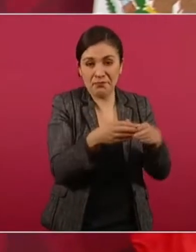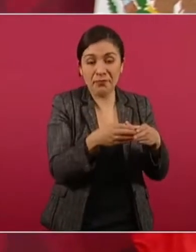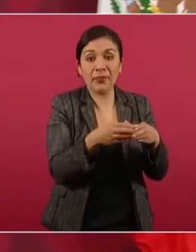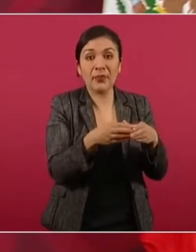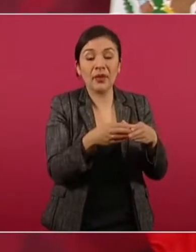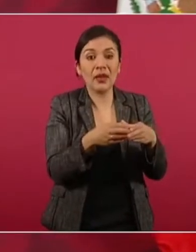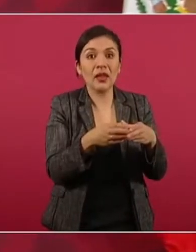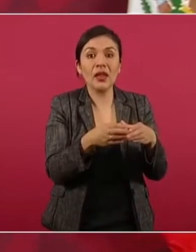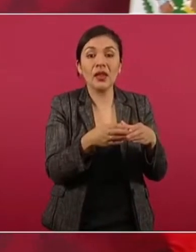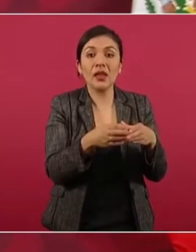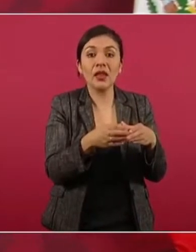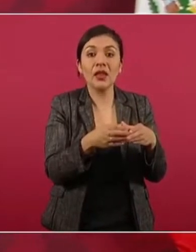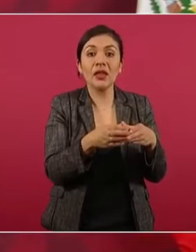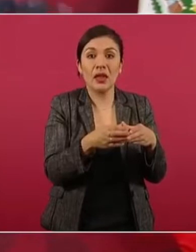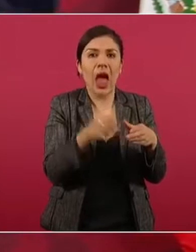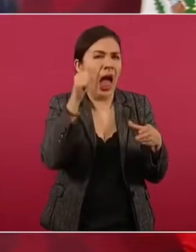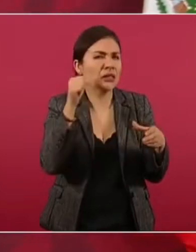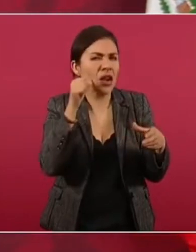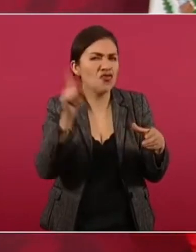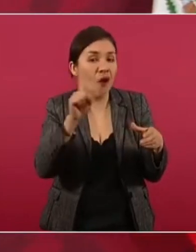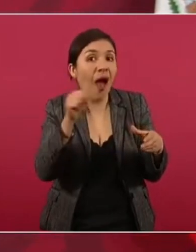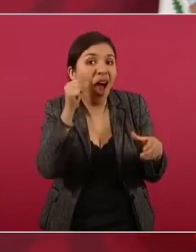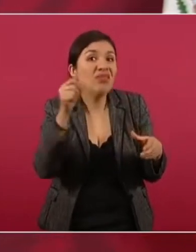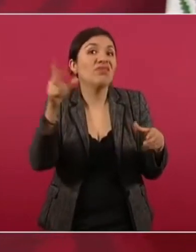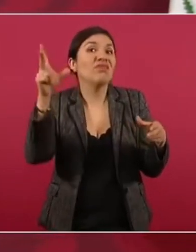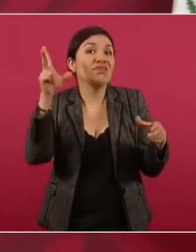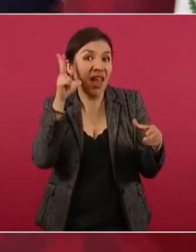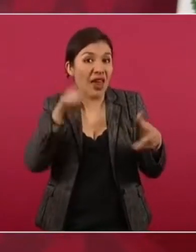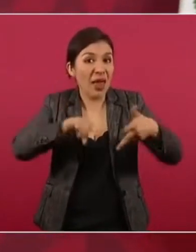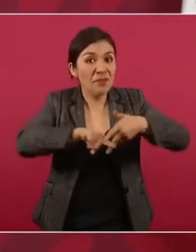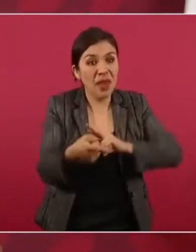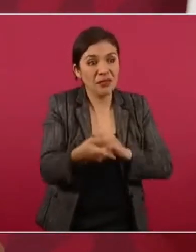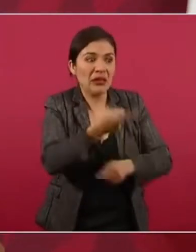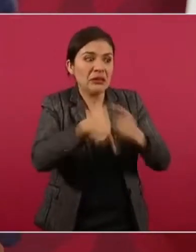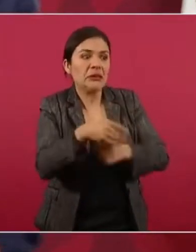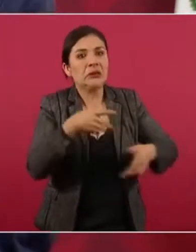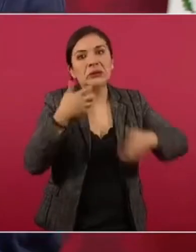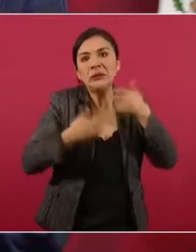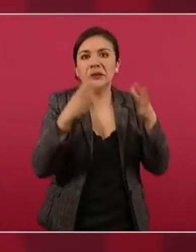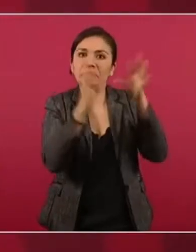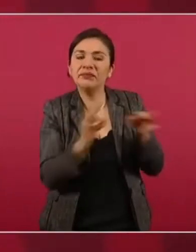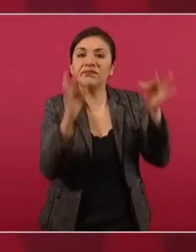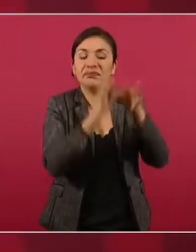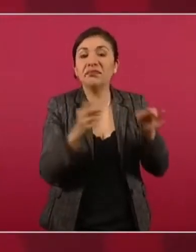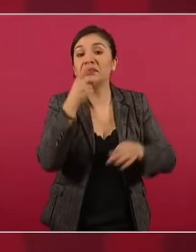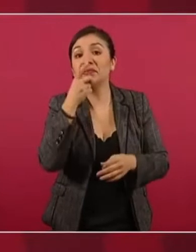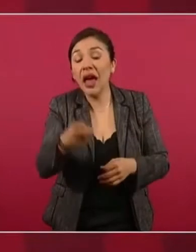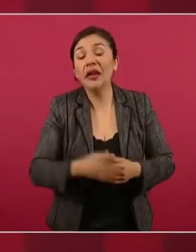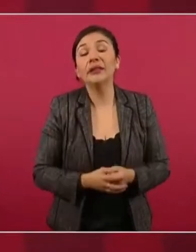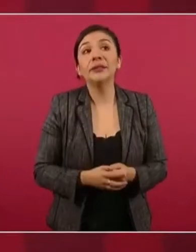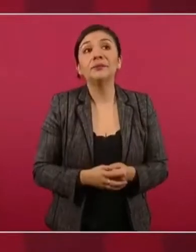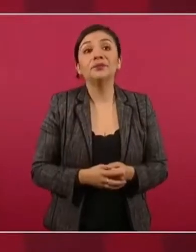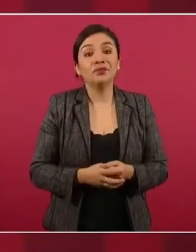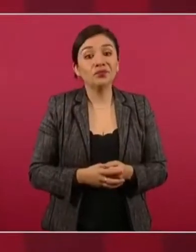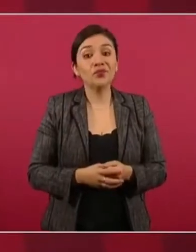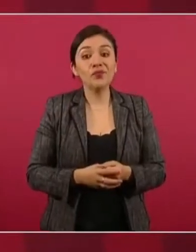no ayer, desde antier, ya están hablando de que